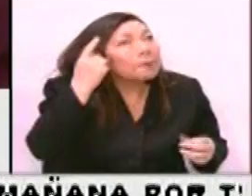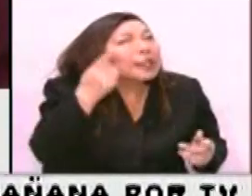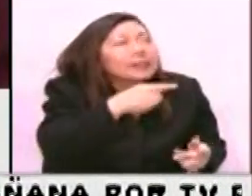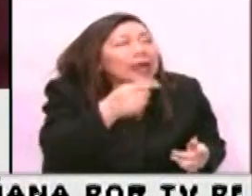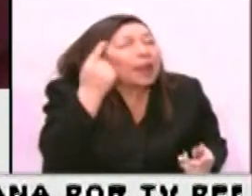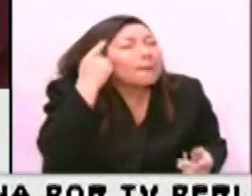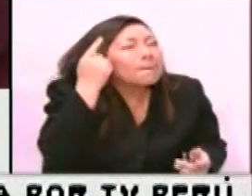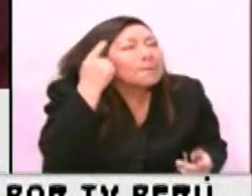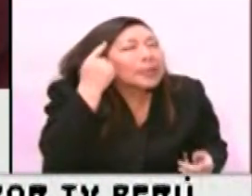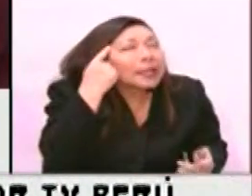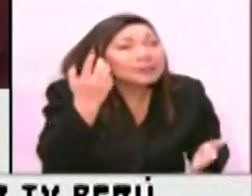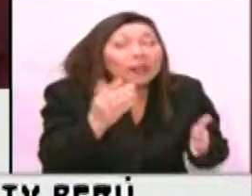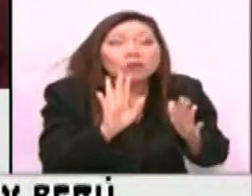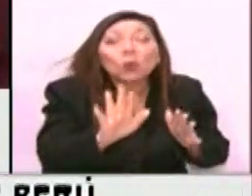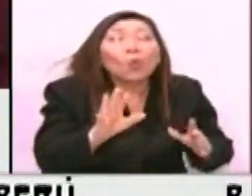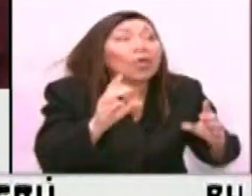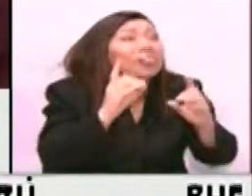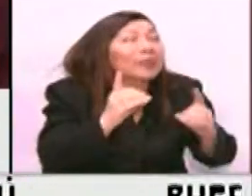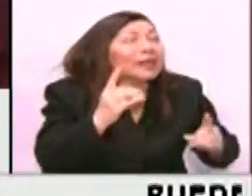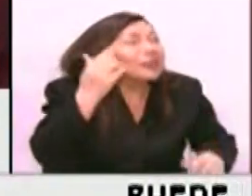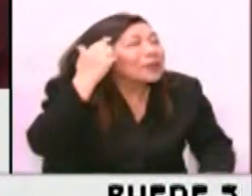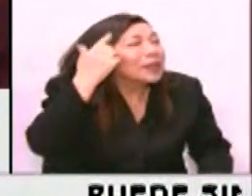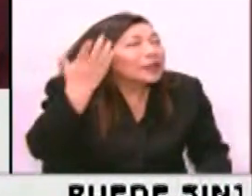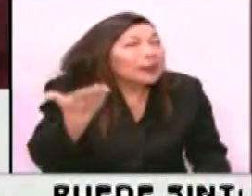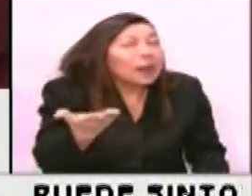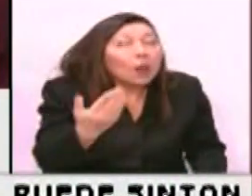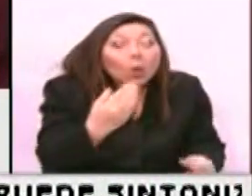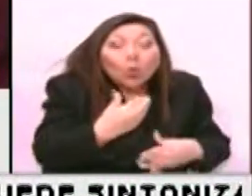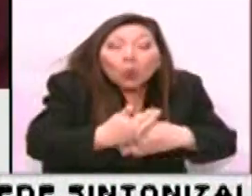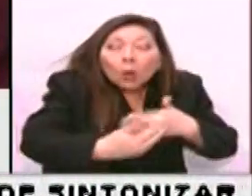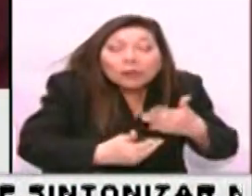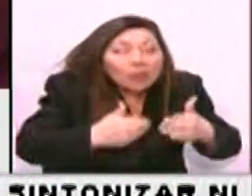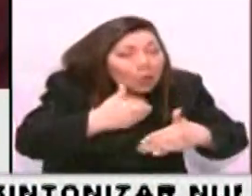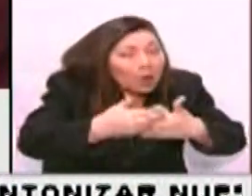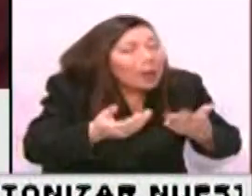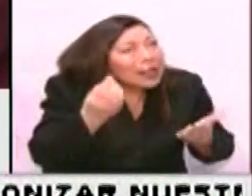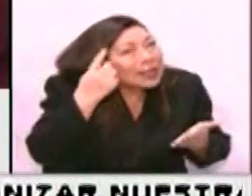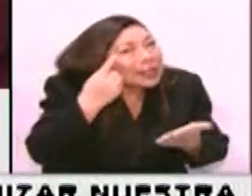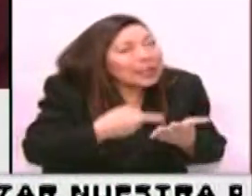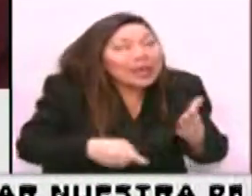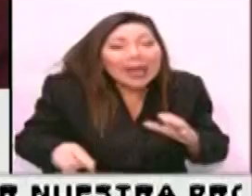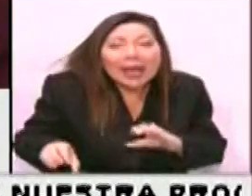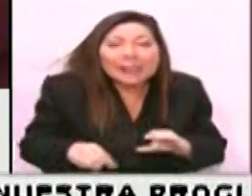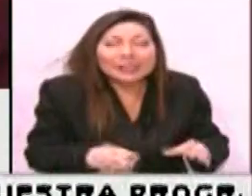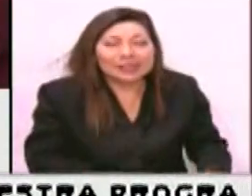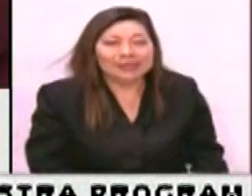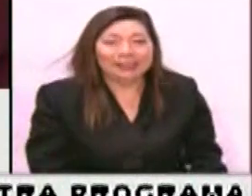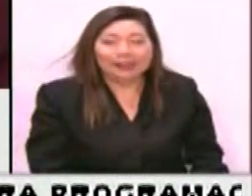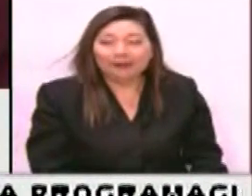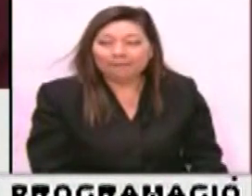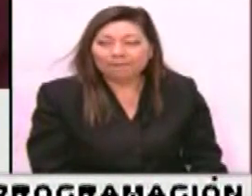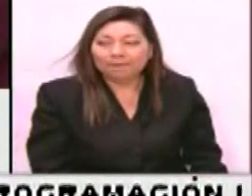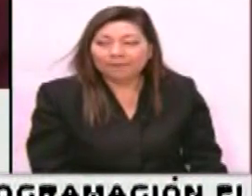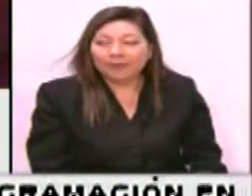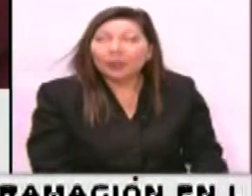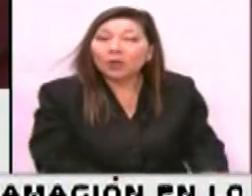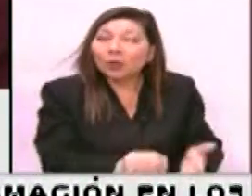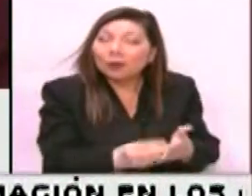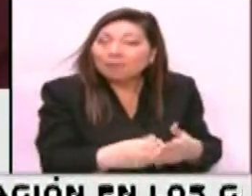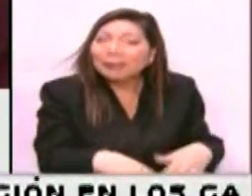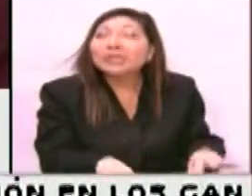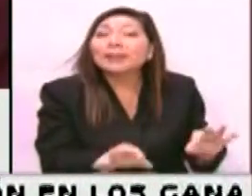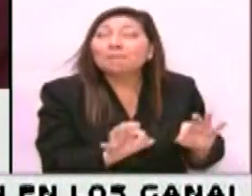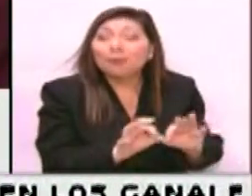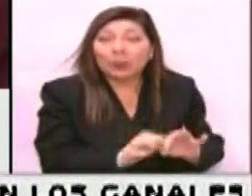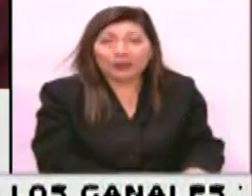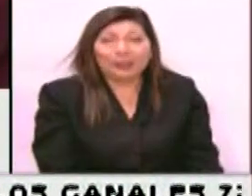consecuencialismo. En el derecho político siempre hay que tener consecuencialismo. Y ese consecuencialismo es